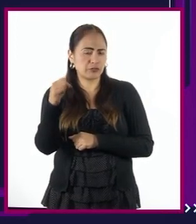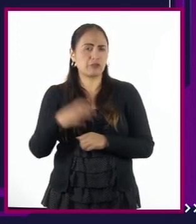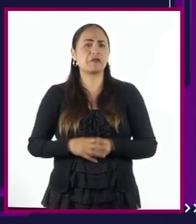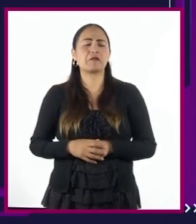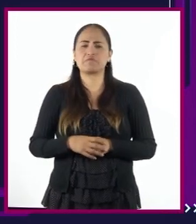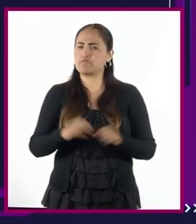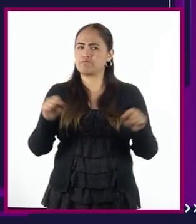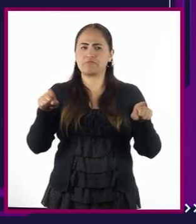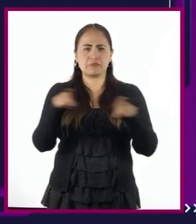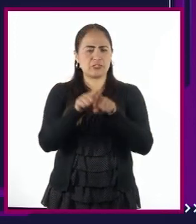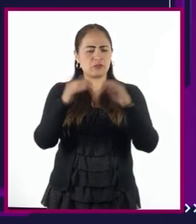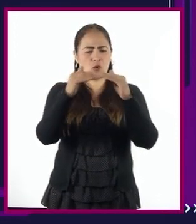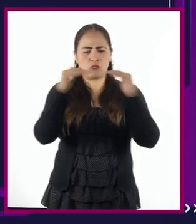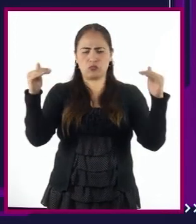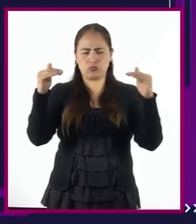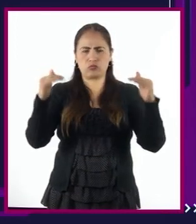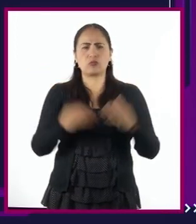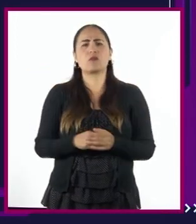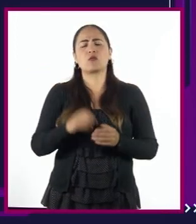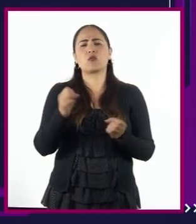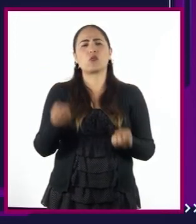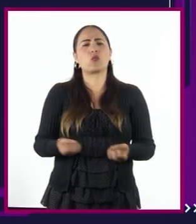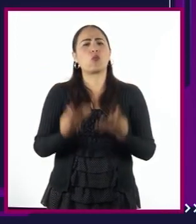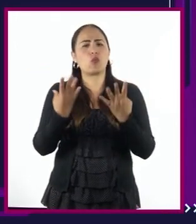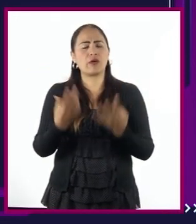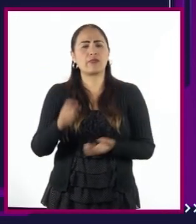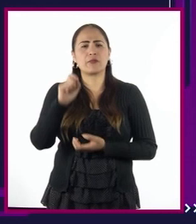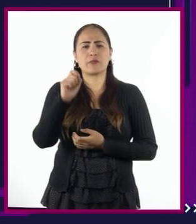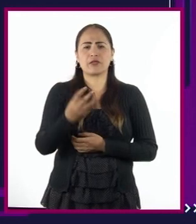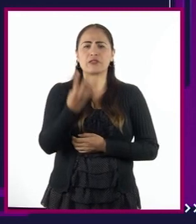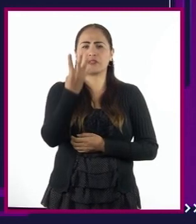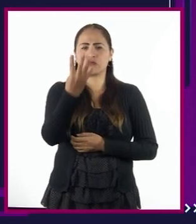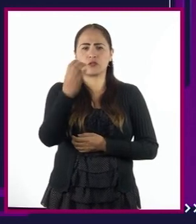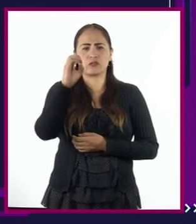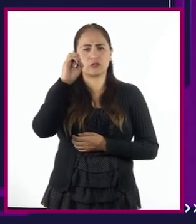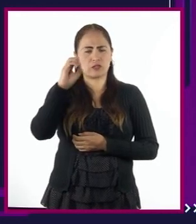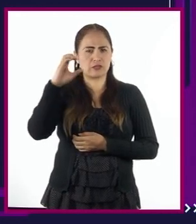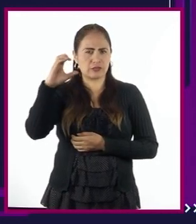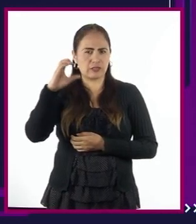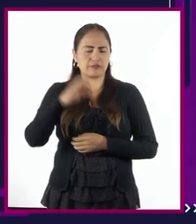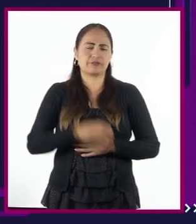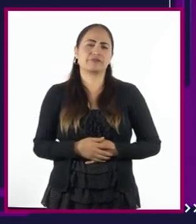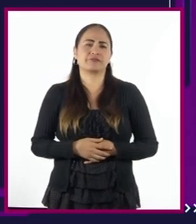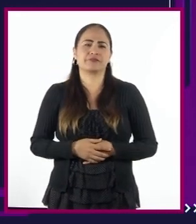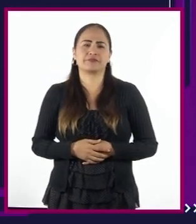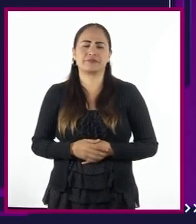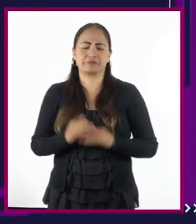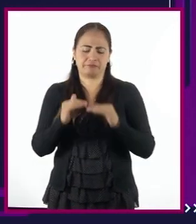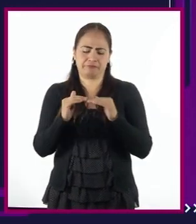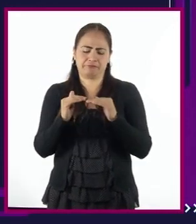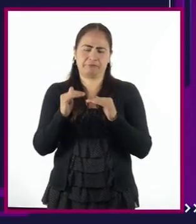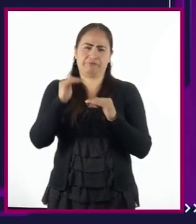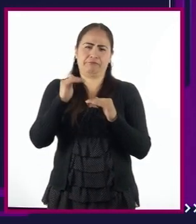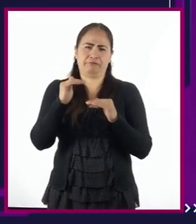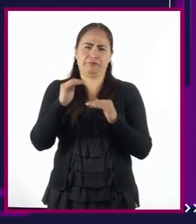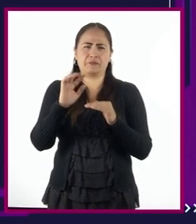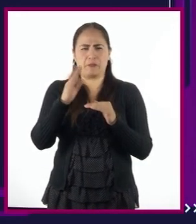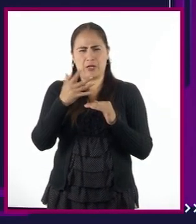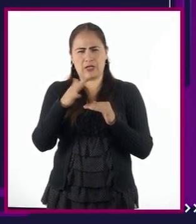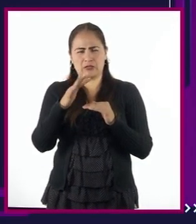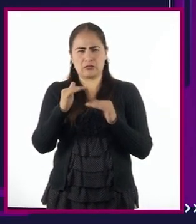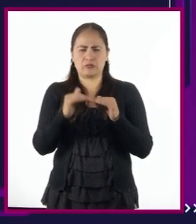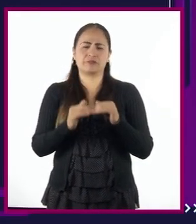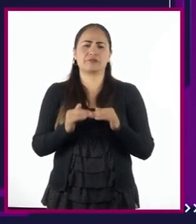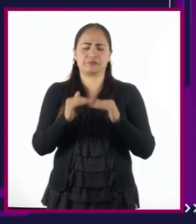la misma temperatura de 24 grados Celsius, estando por encima de las temperaturas